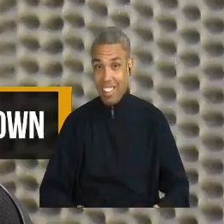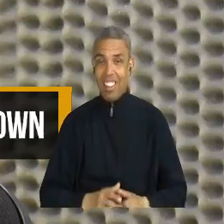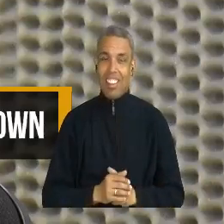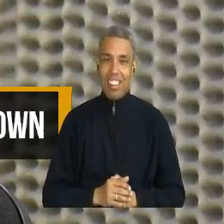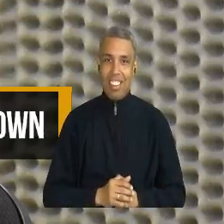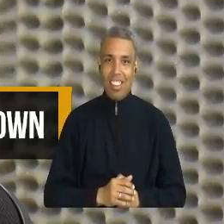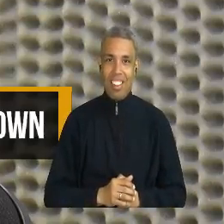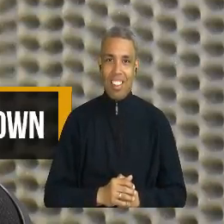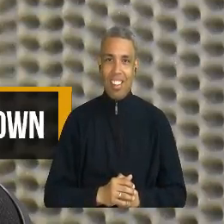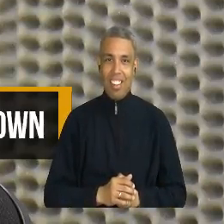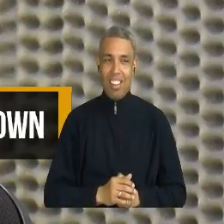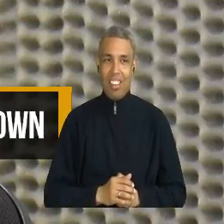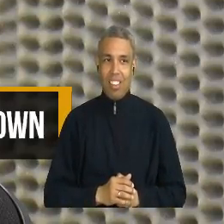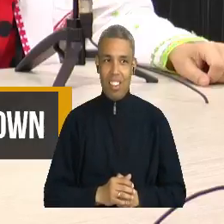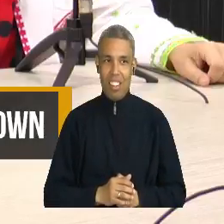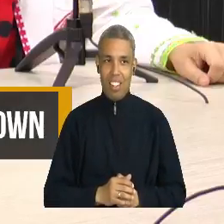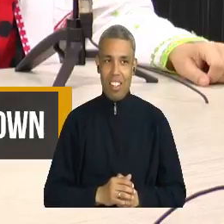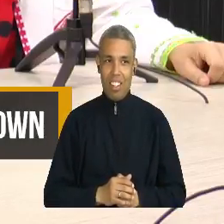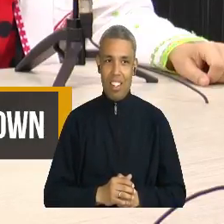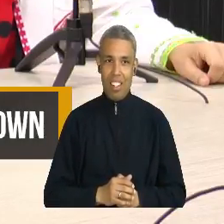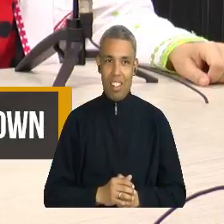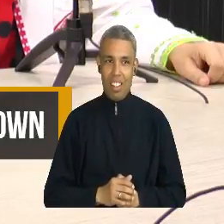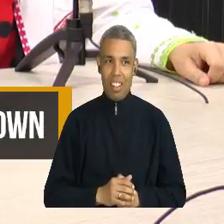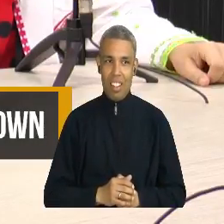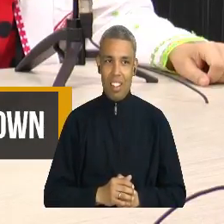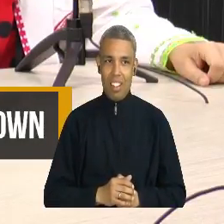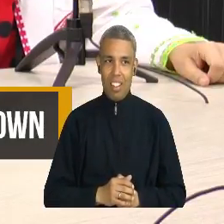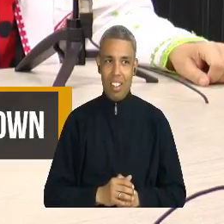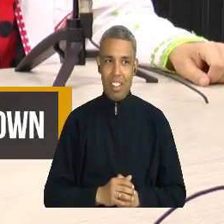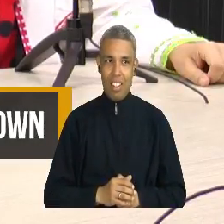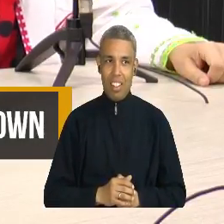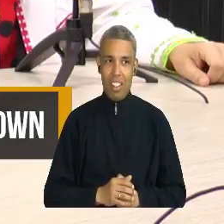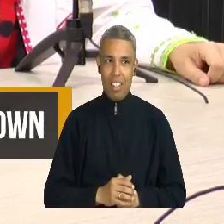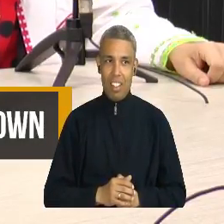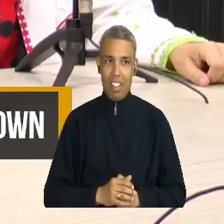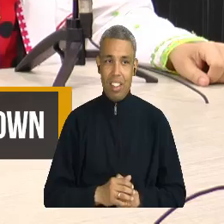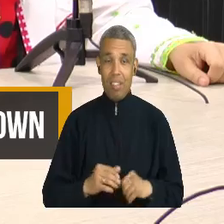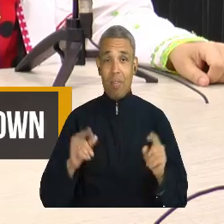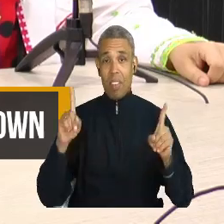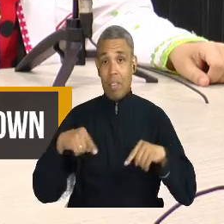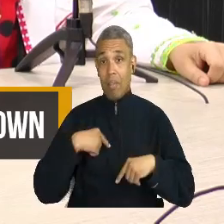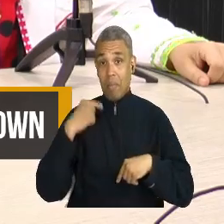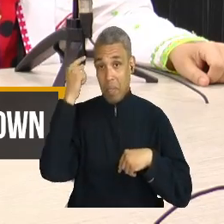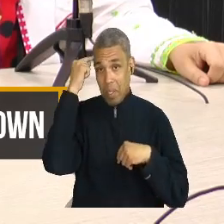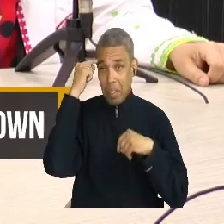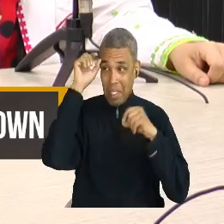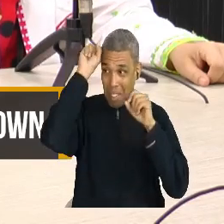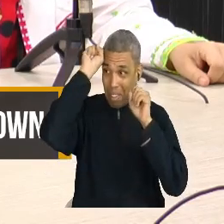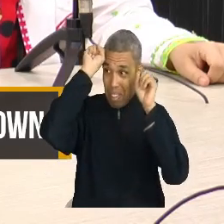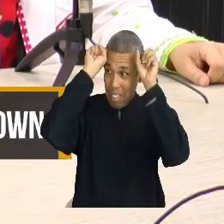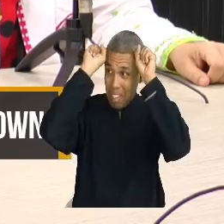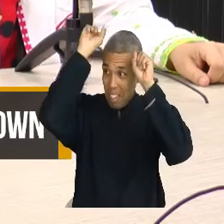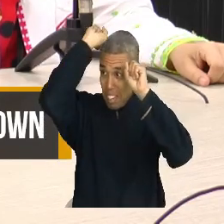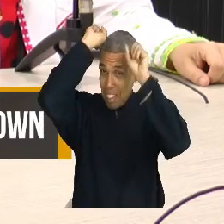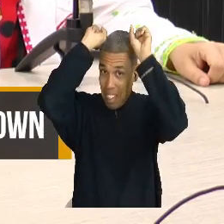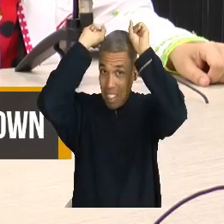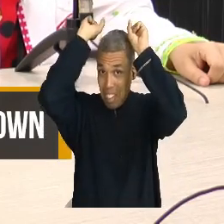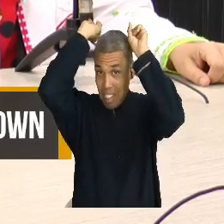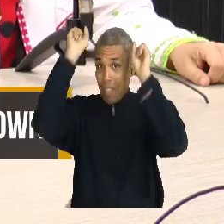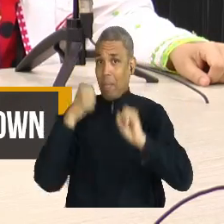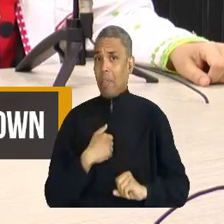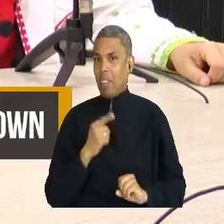que precisamente mi mamá me puso paletas en la cabeza porque dijo que tenía que tomar decisiones con cabeza fría. Porque dice que soy